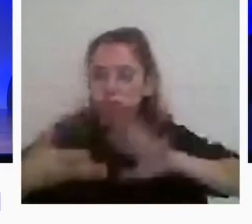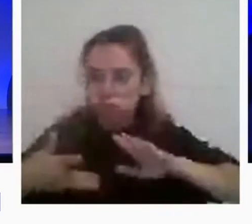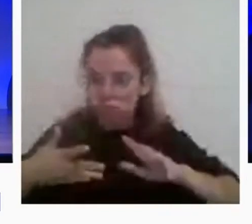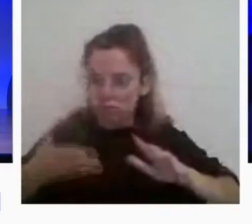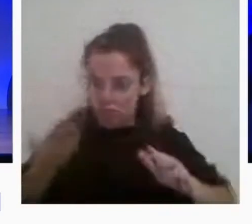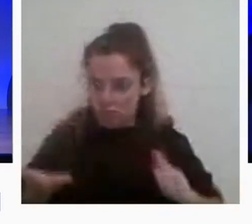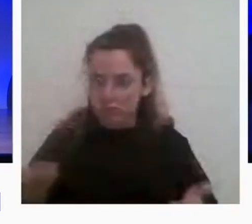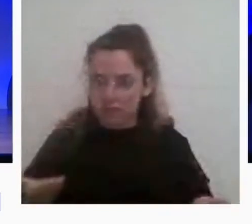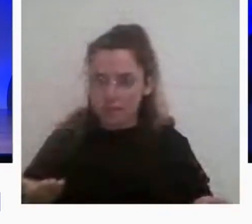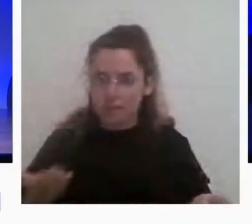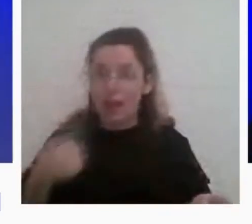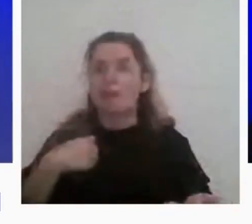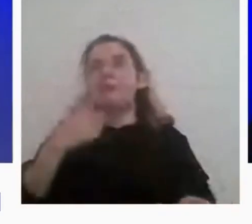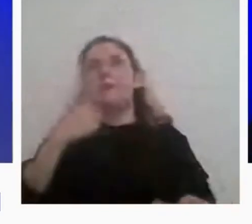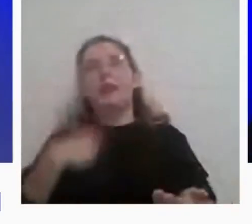nadie,